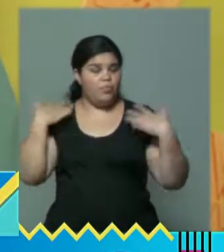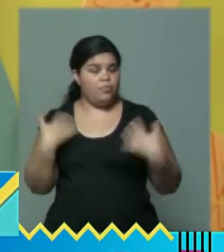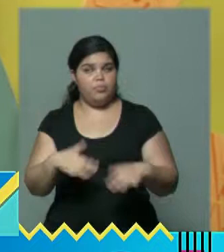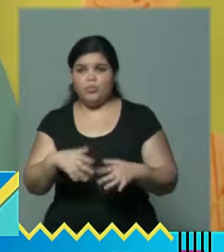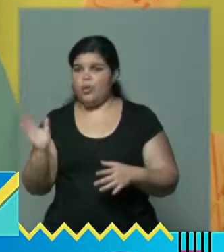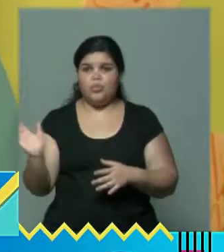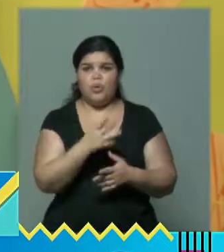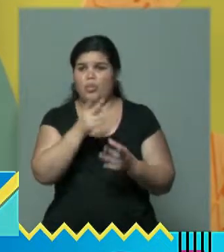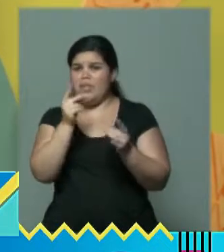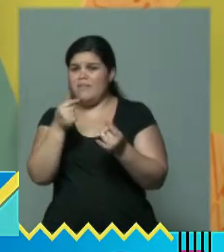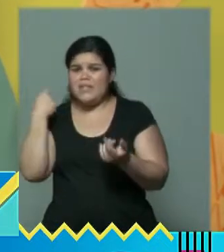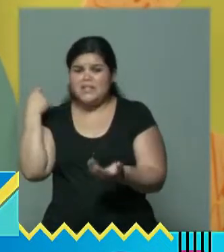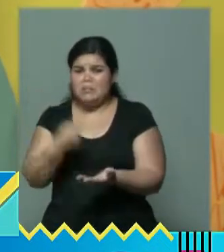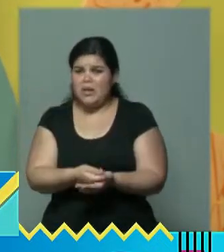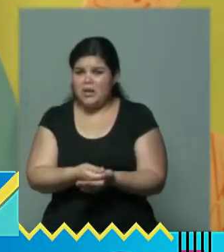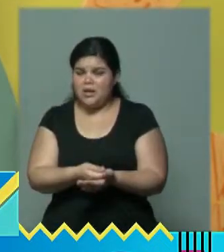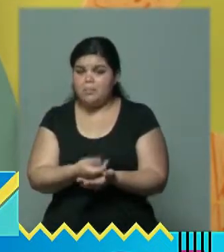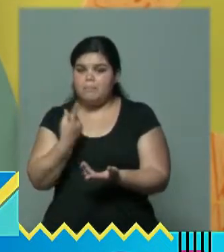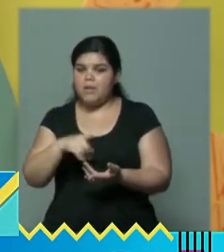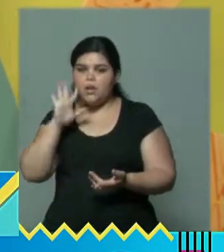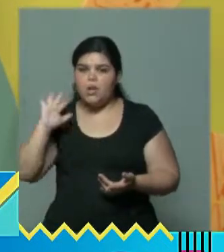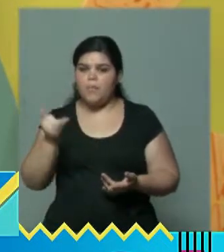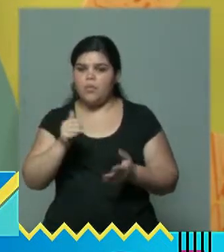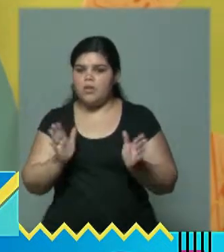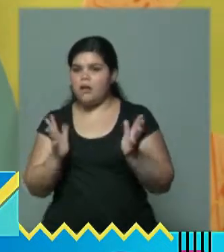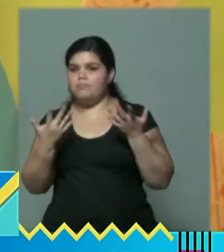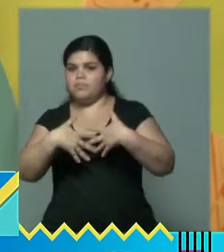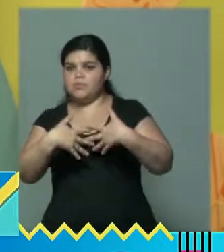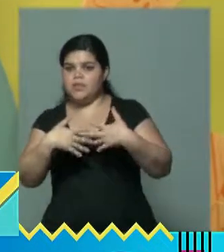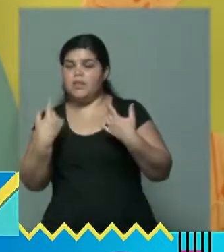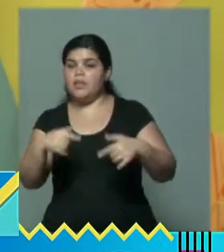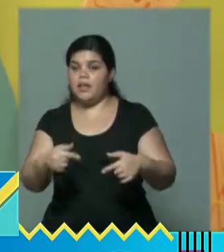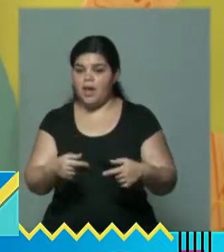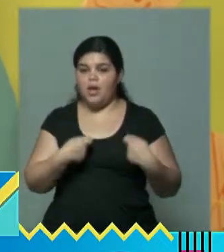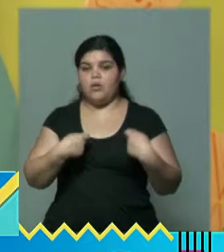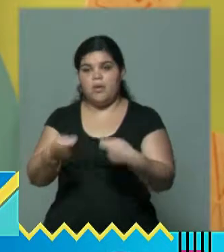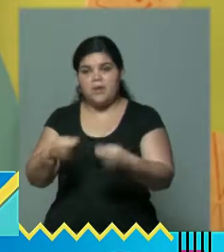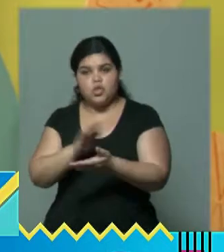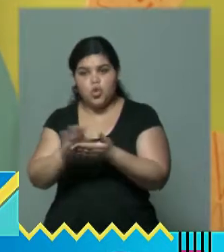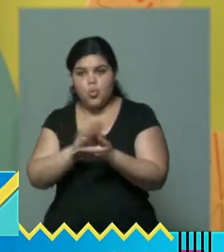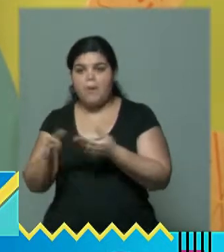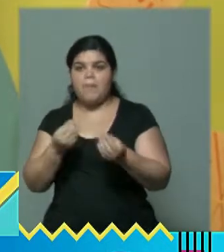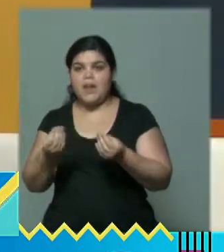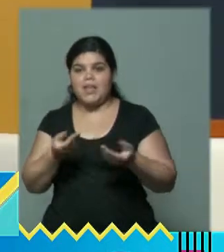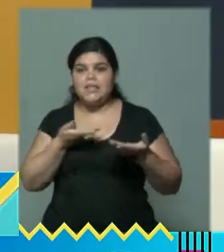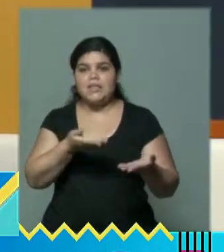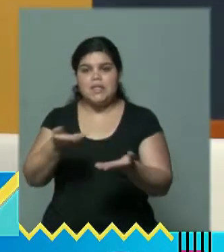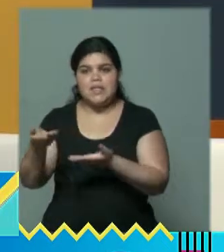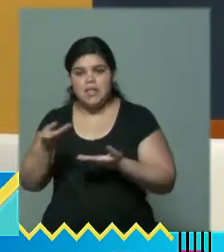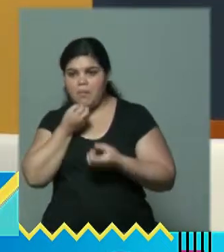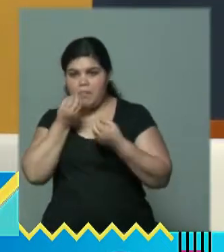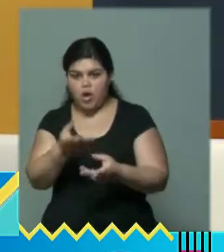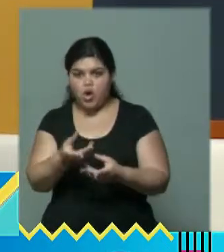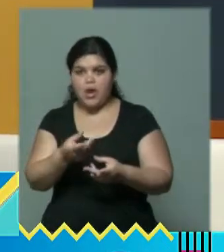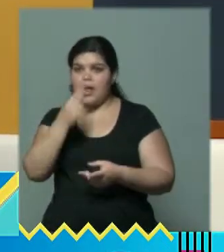pagarlo. Pero ahí vemos que el efecto inmediato que nosotros estamos viendo es la aparición de nuevas inversiones para mejorar el sistema, para ponerle energía más